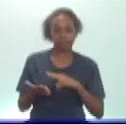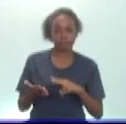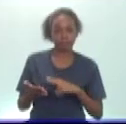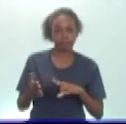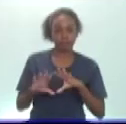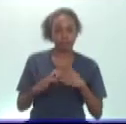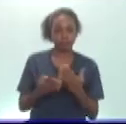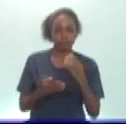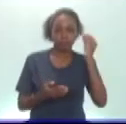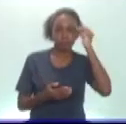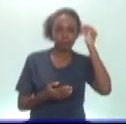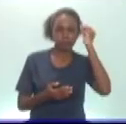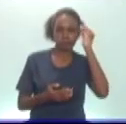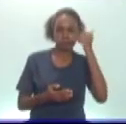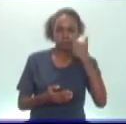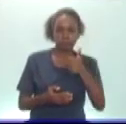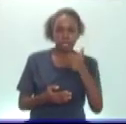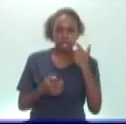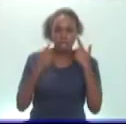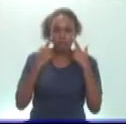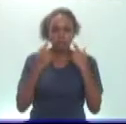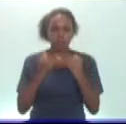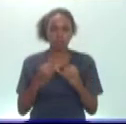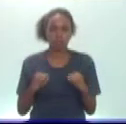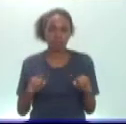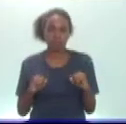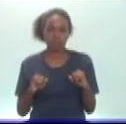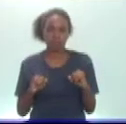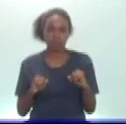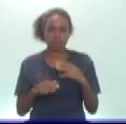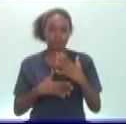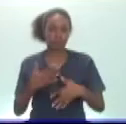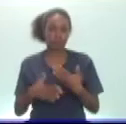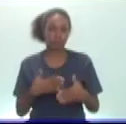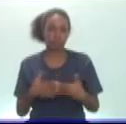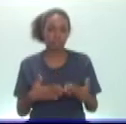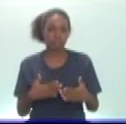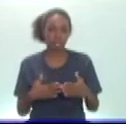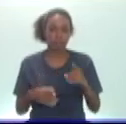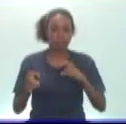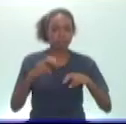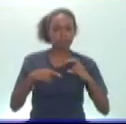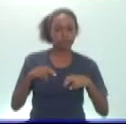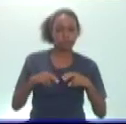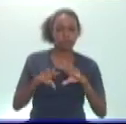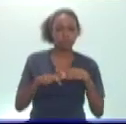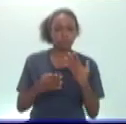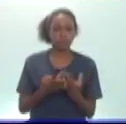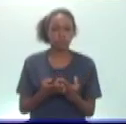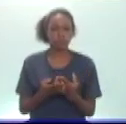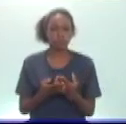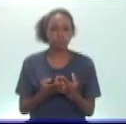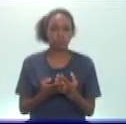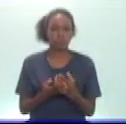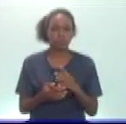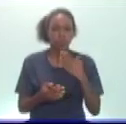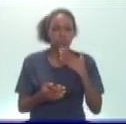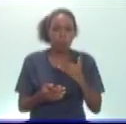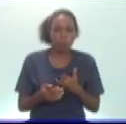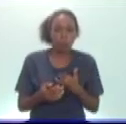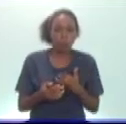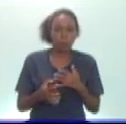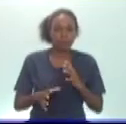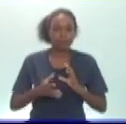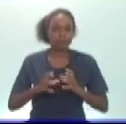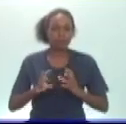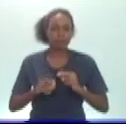comprender la información del problema, qué debo calcular, qué debo hallar y saber cómo debo operar y la manera correcta